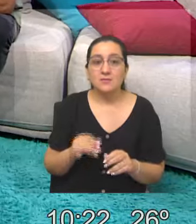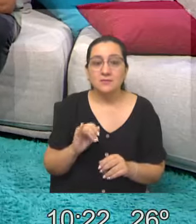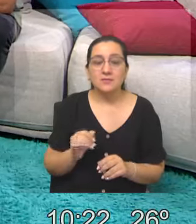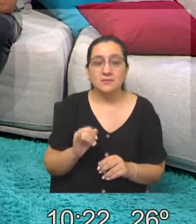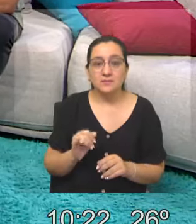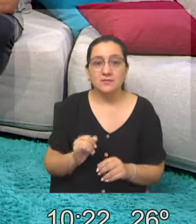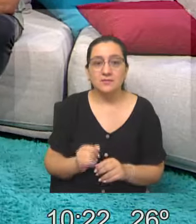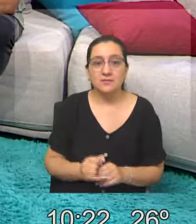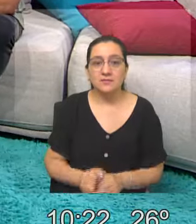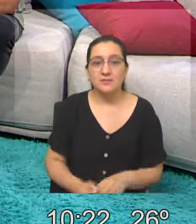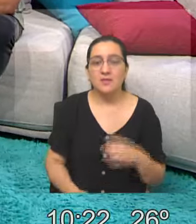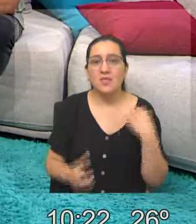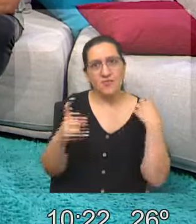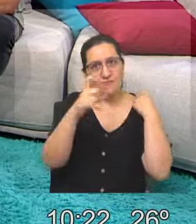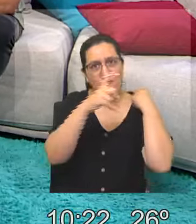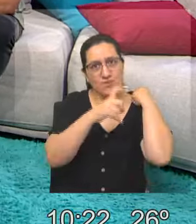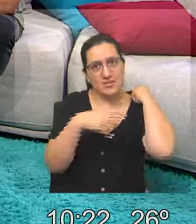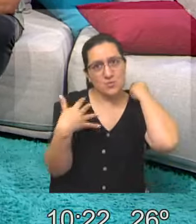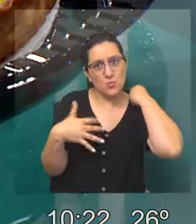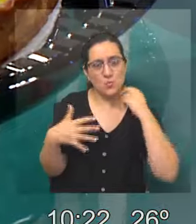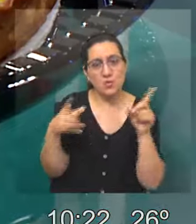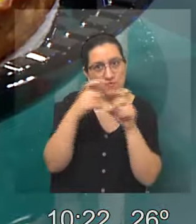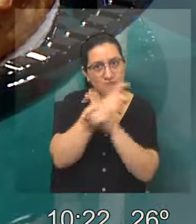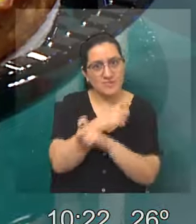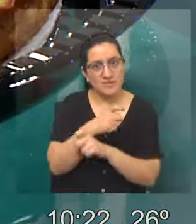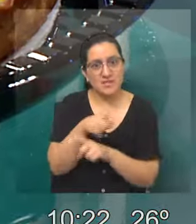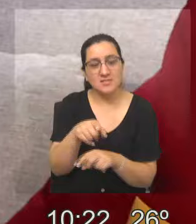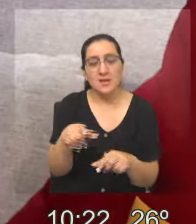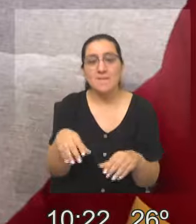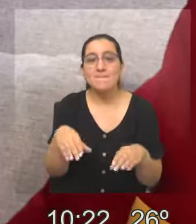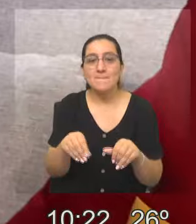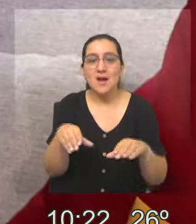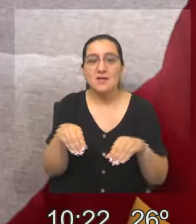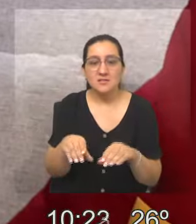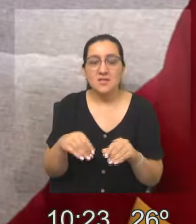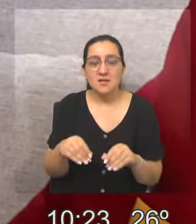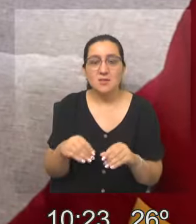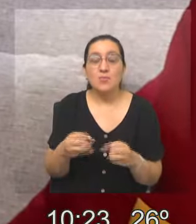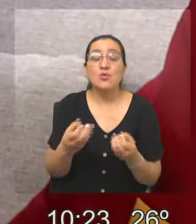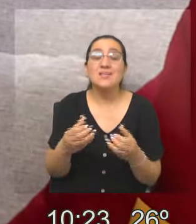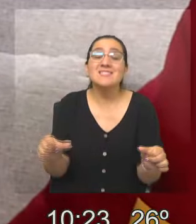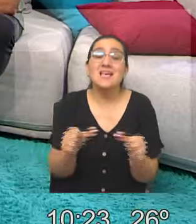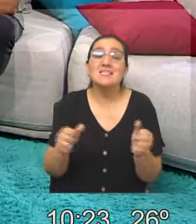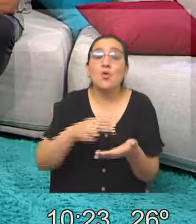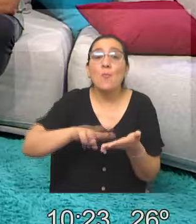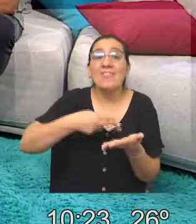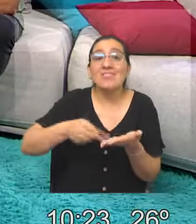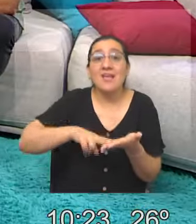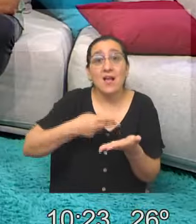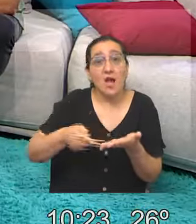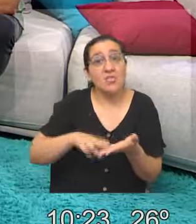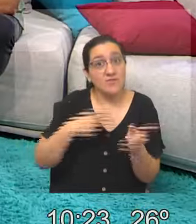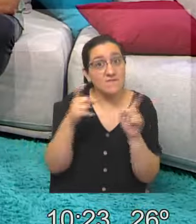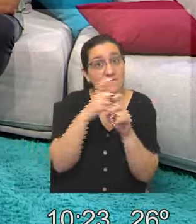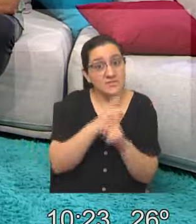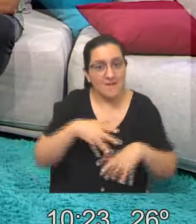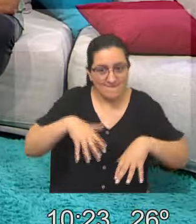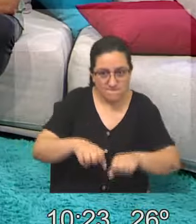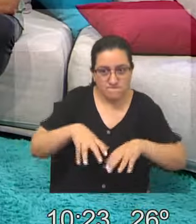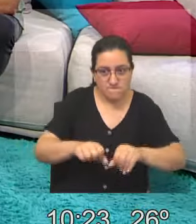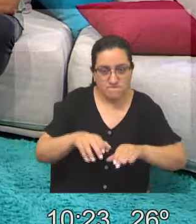Sí. Dificilísima. ¡Wow! ¡Qué difícil! ¿Es difícil? ¿Ese calor masa con manteca? Sí, porque es manteca. Y tenés que